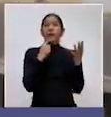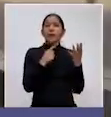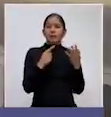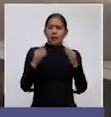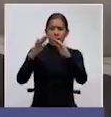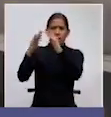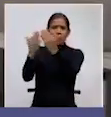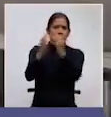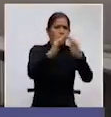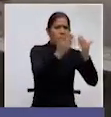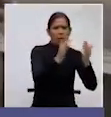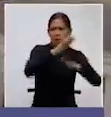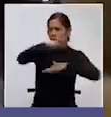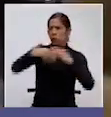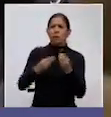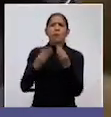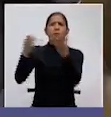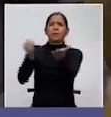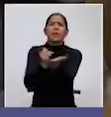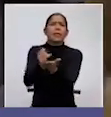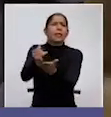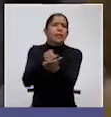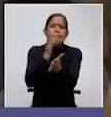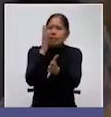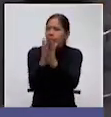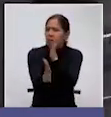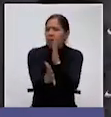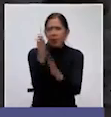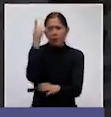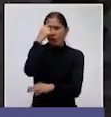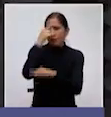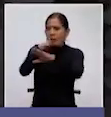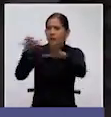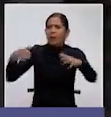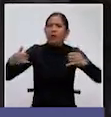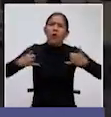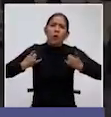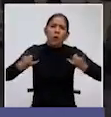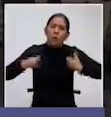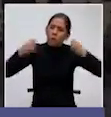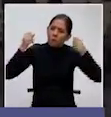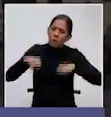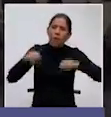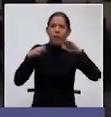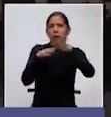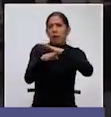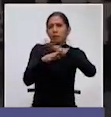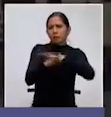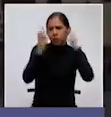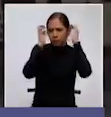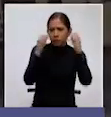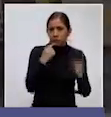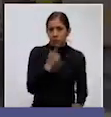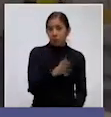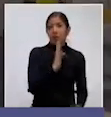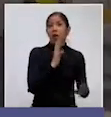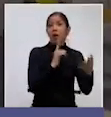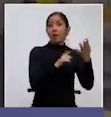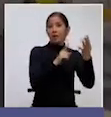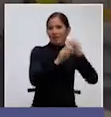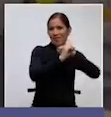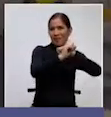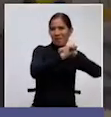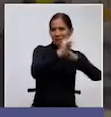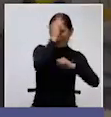educativas salteñas para garantizar que los niños y jóvenes accedan a la educación fue otro de sus compromisos. No, en la campaña